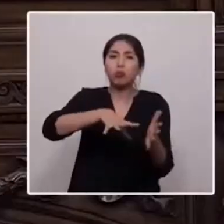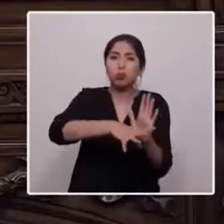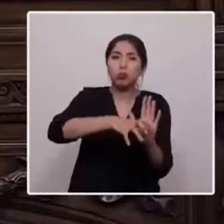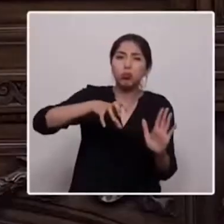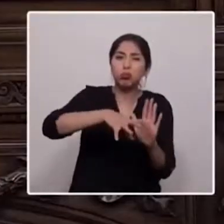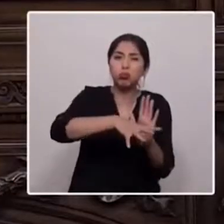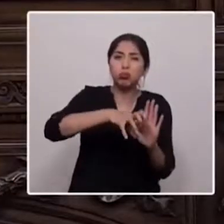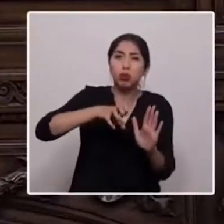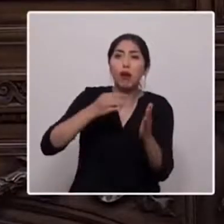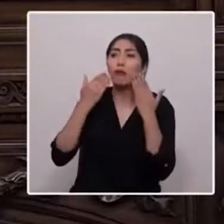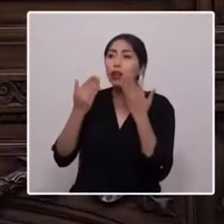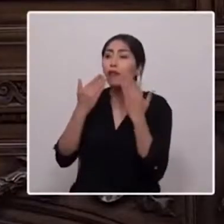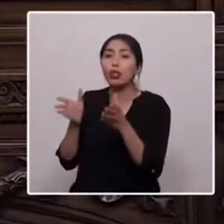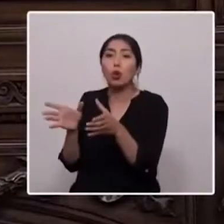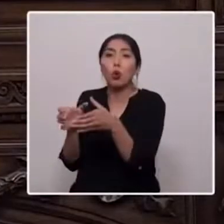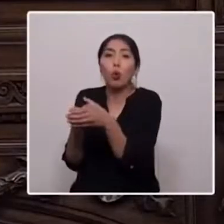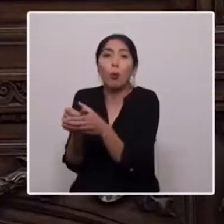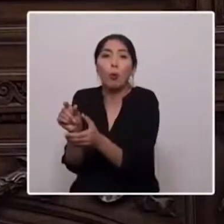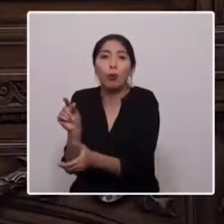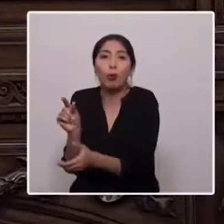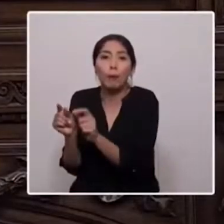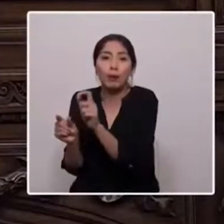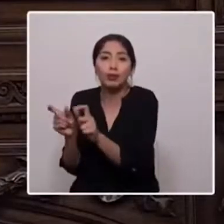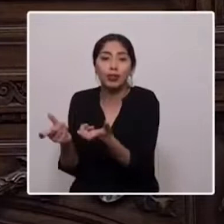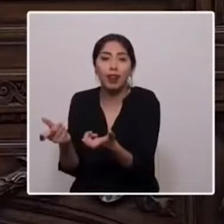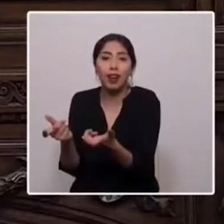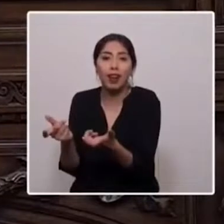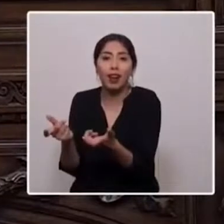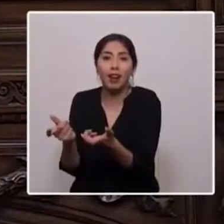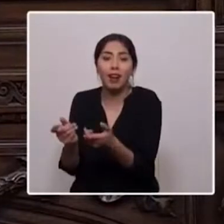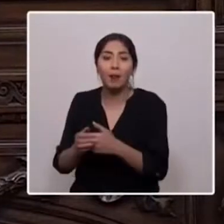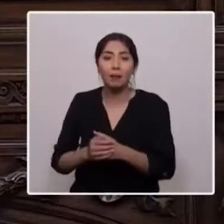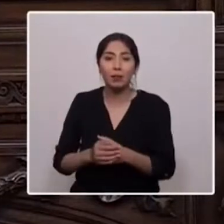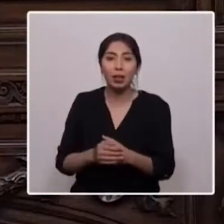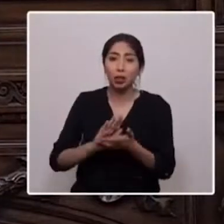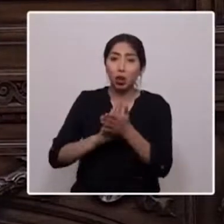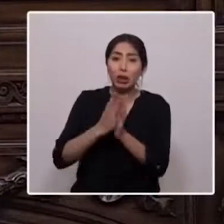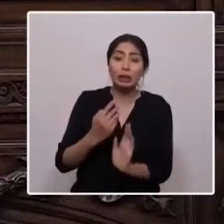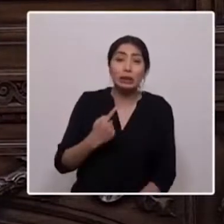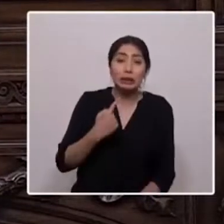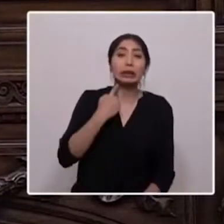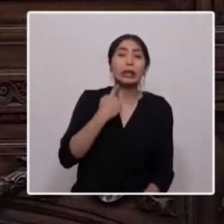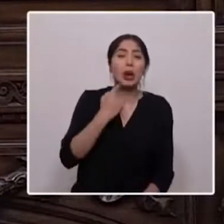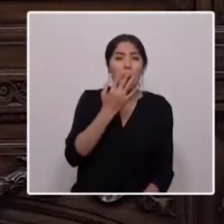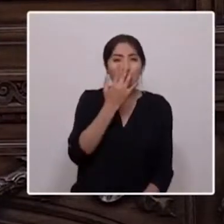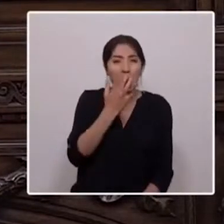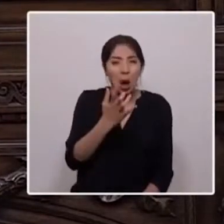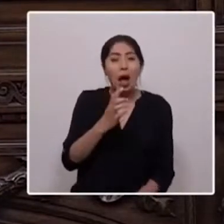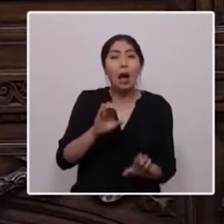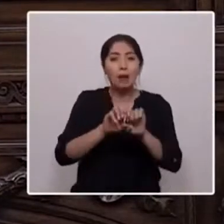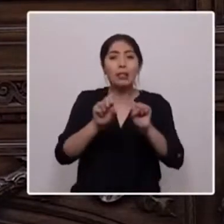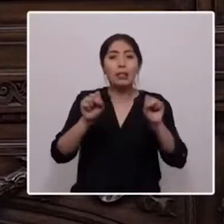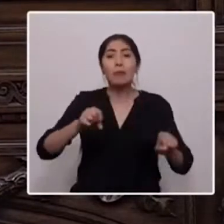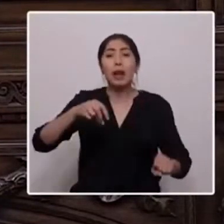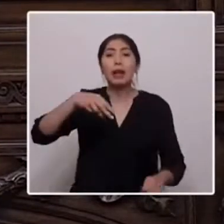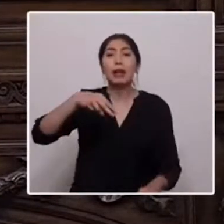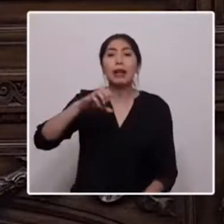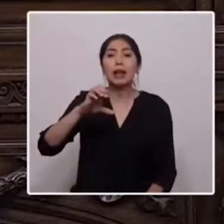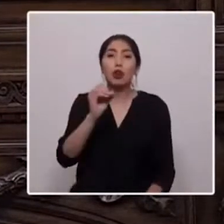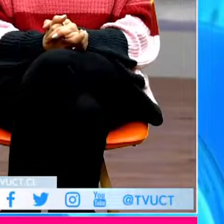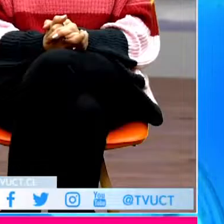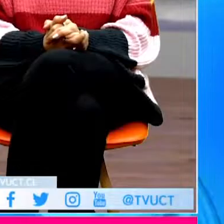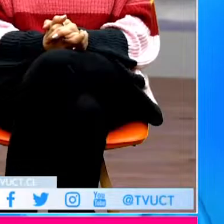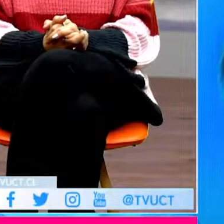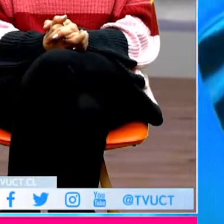que fue bien difícil hacerse tiempo para todos los desafíos que teníamos. Pero yo estoy contenta, estoy muy contenta con el texto que le estamos entregando a Chile. ¿En tu